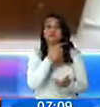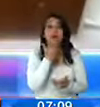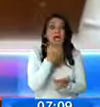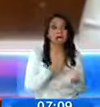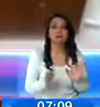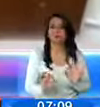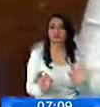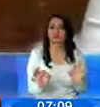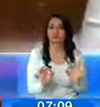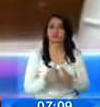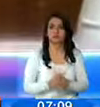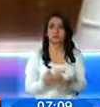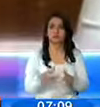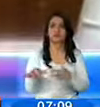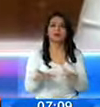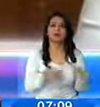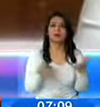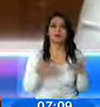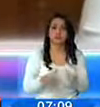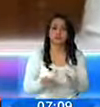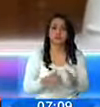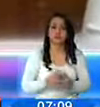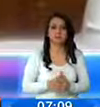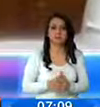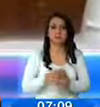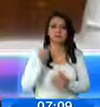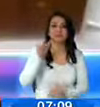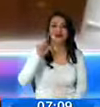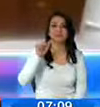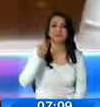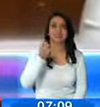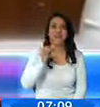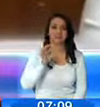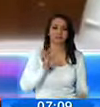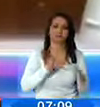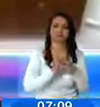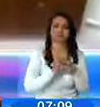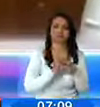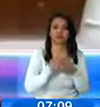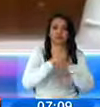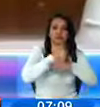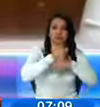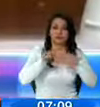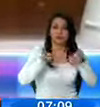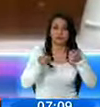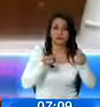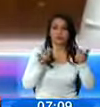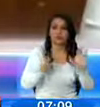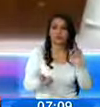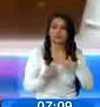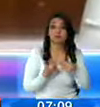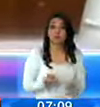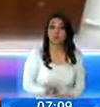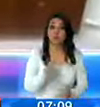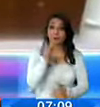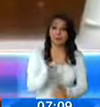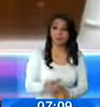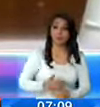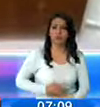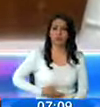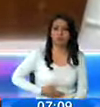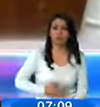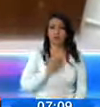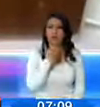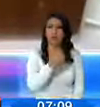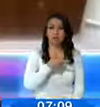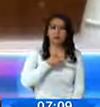operativos, en este caso ya va a salir junto al ARSA, que está en competencia con nosotros, pero al momento nosotros no hemos tenido ningún caso de reporte de